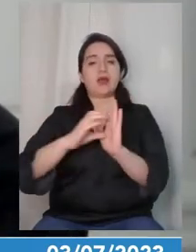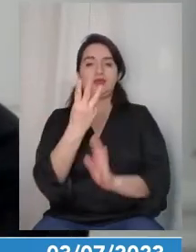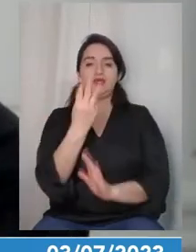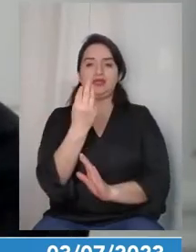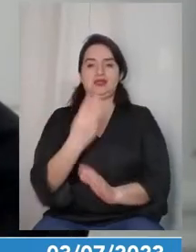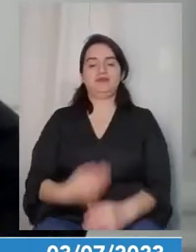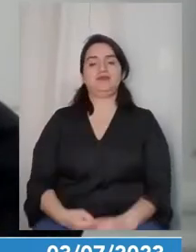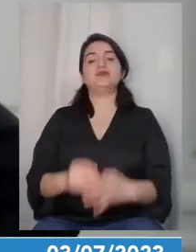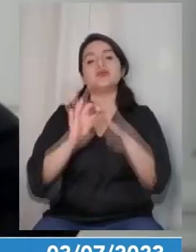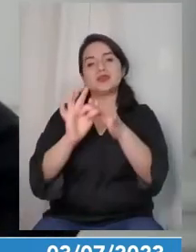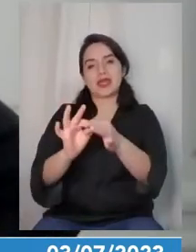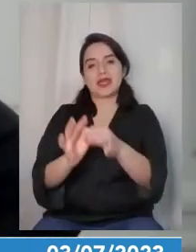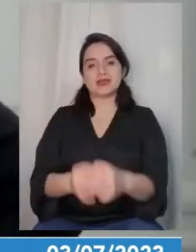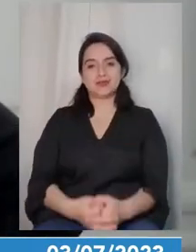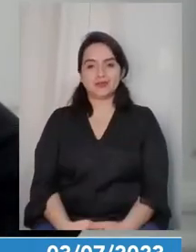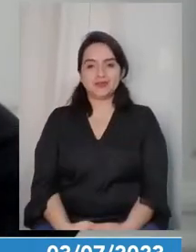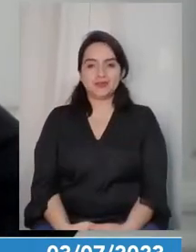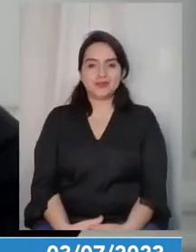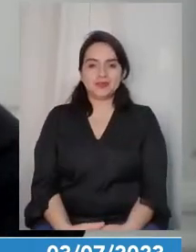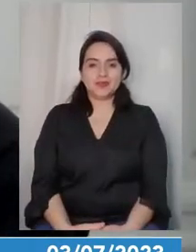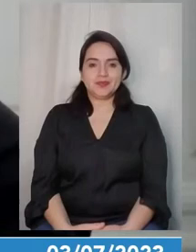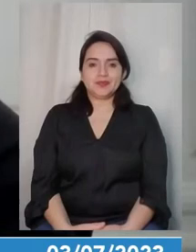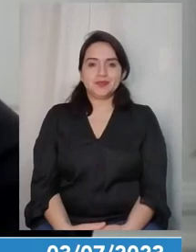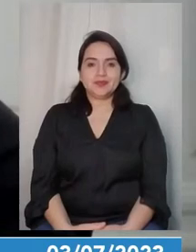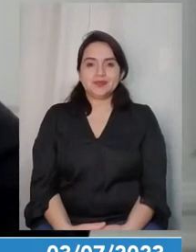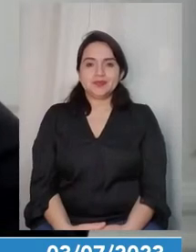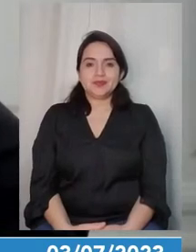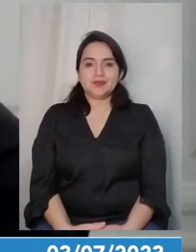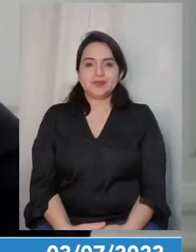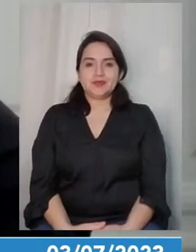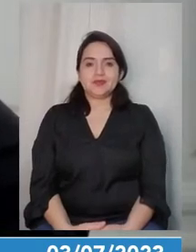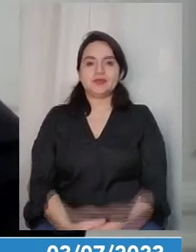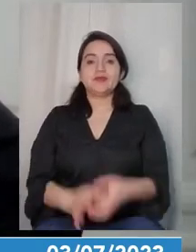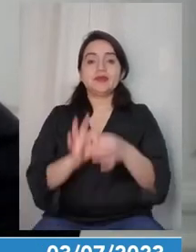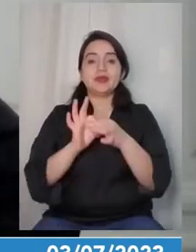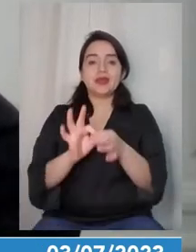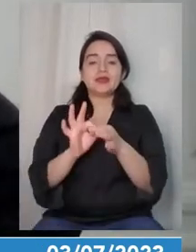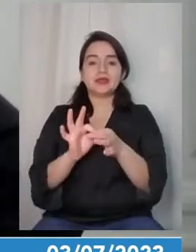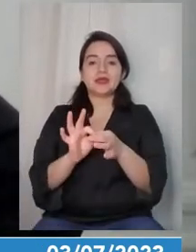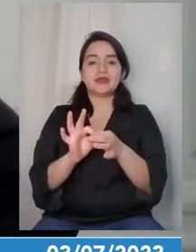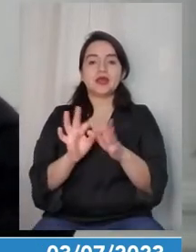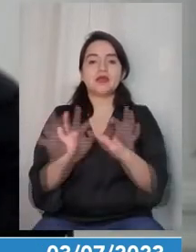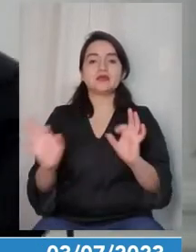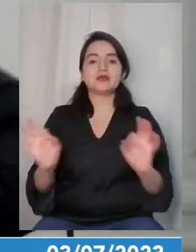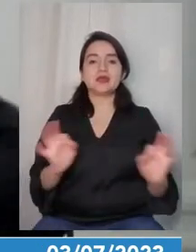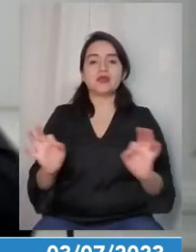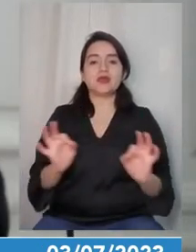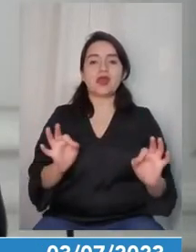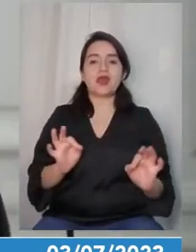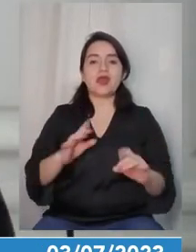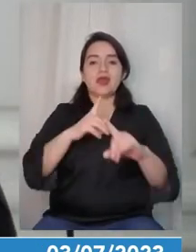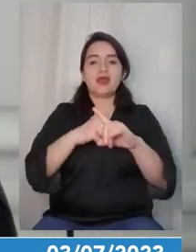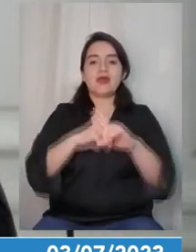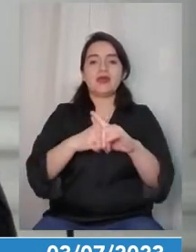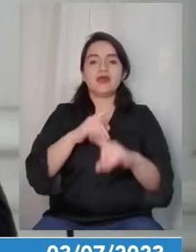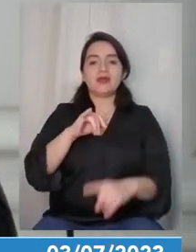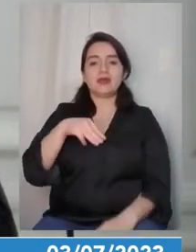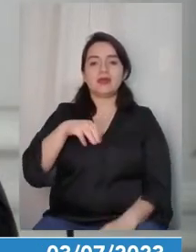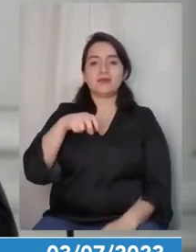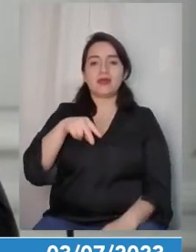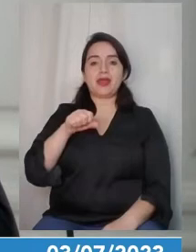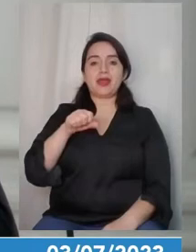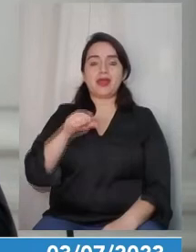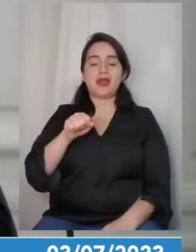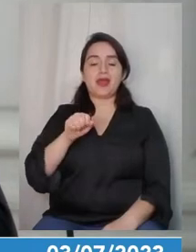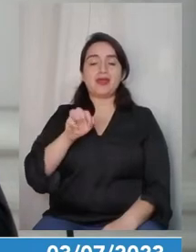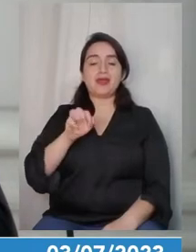Muchas gracias por su pregunta, consejera. Señora Jimena, te van a hacer tres preguntas y después tienes un tiempo